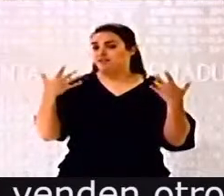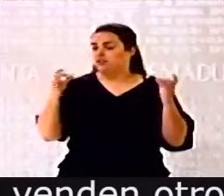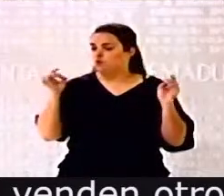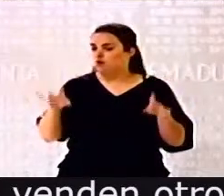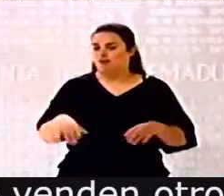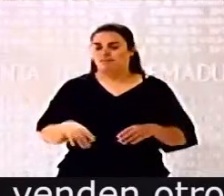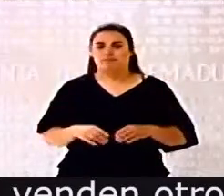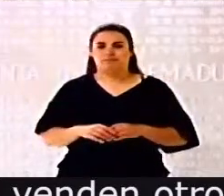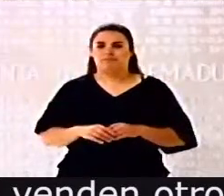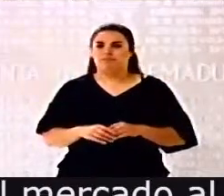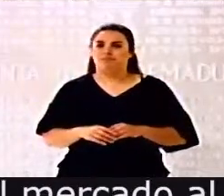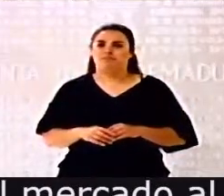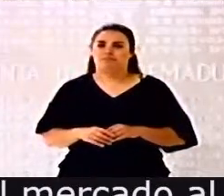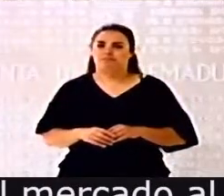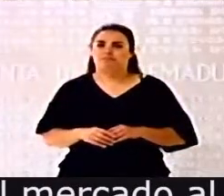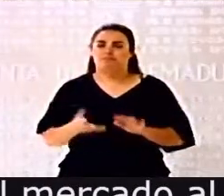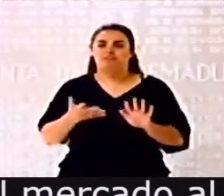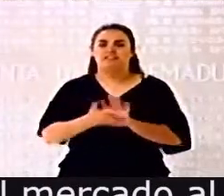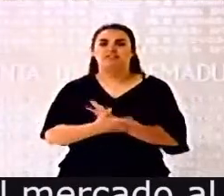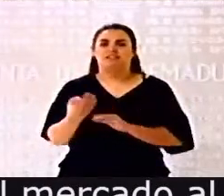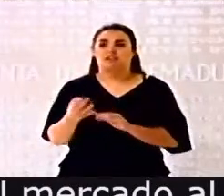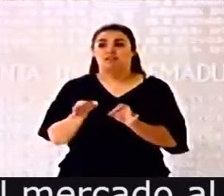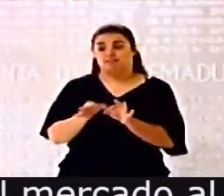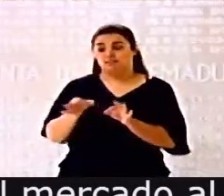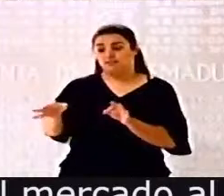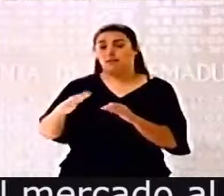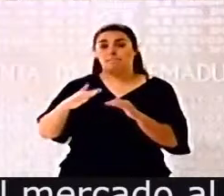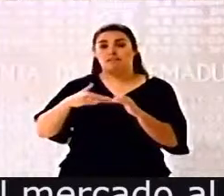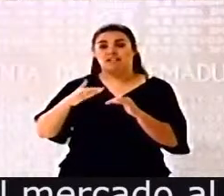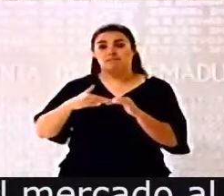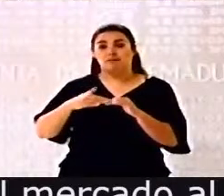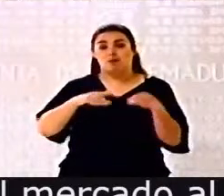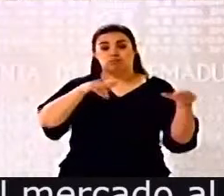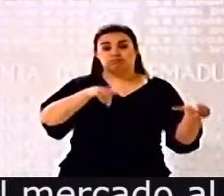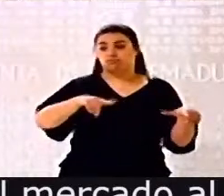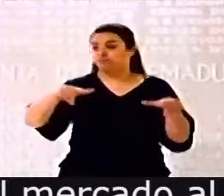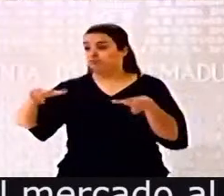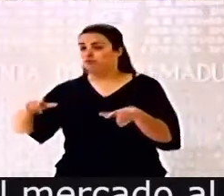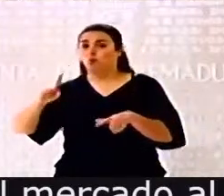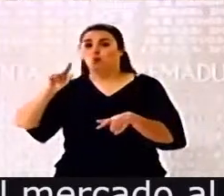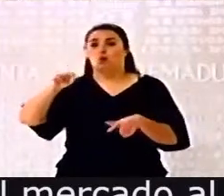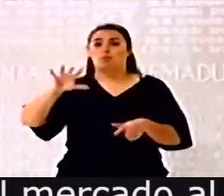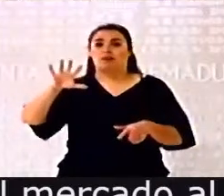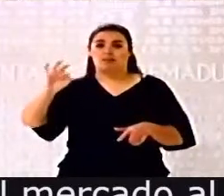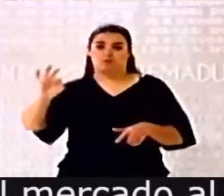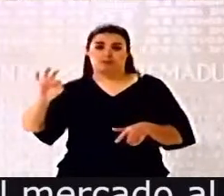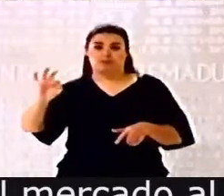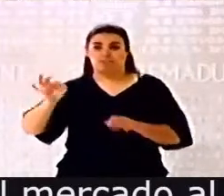libre. Es decir, una distancia mínima entre puestos de 1,5 metros.